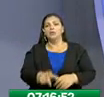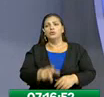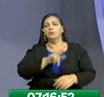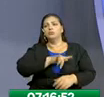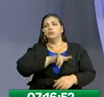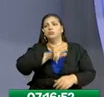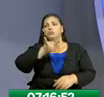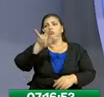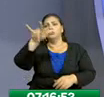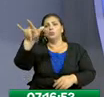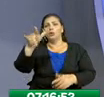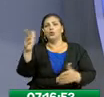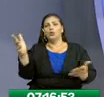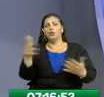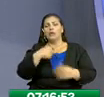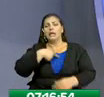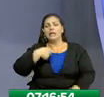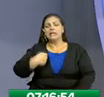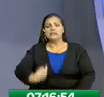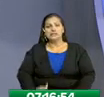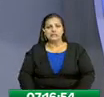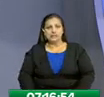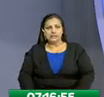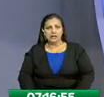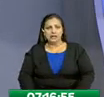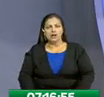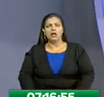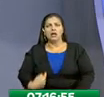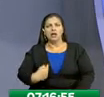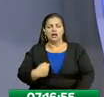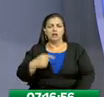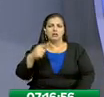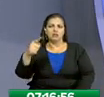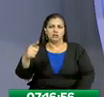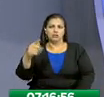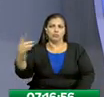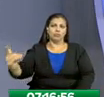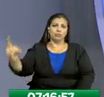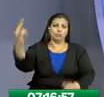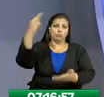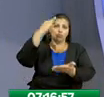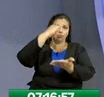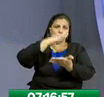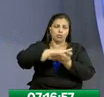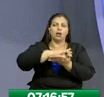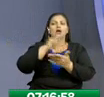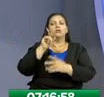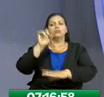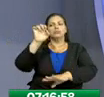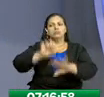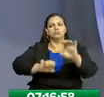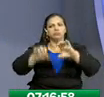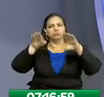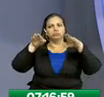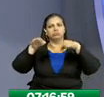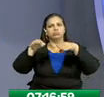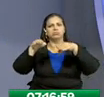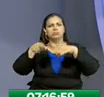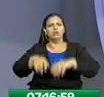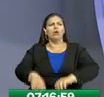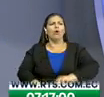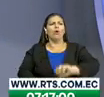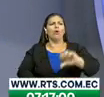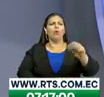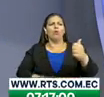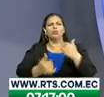casos. Bueno, alguna serie de factores de inclusión hacen que nuestros socios estratégicos en los puntos de entrada nos hagan